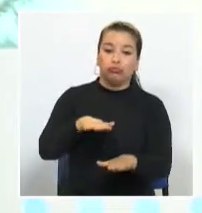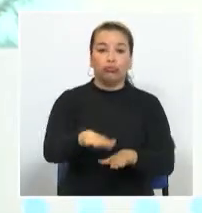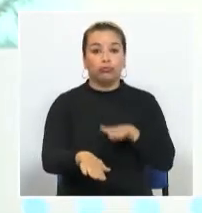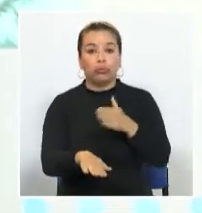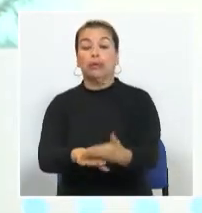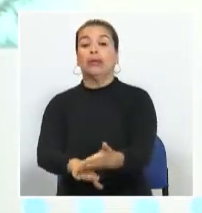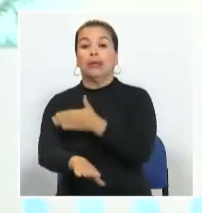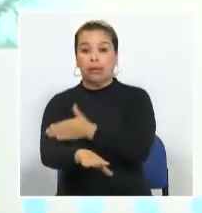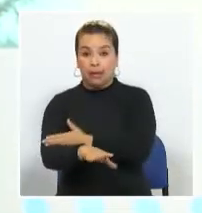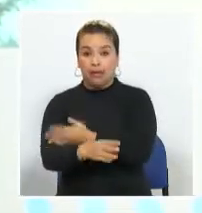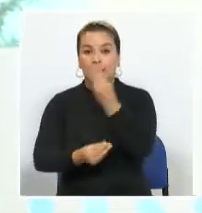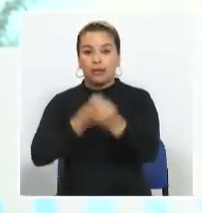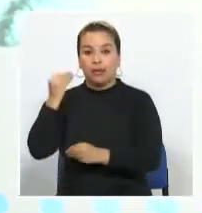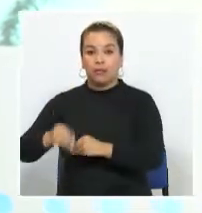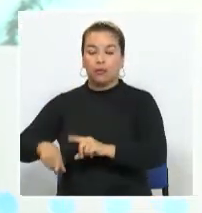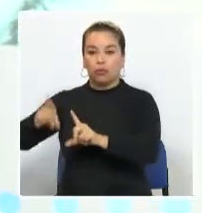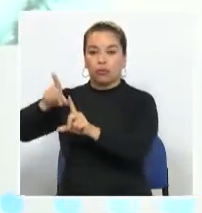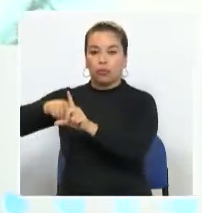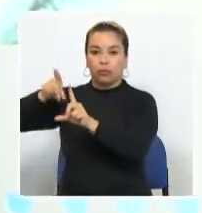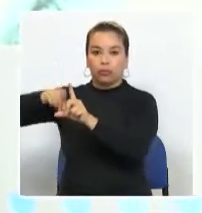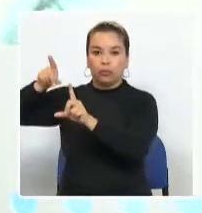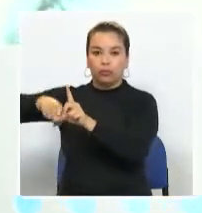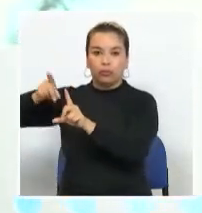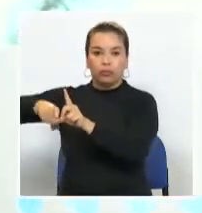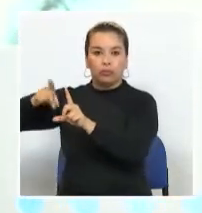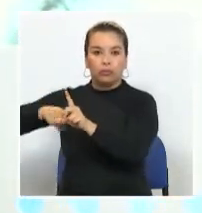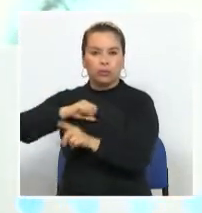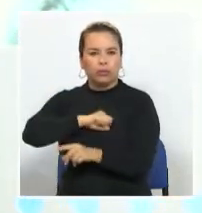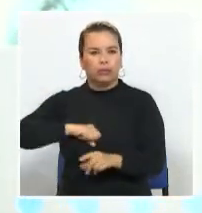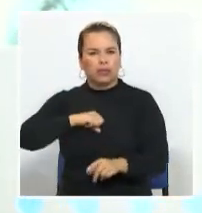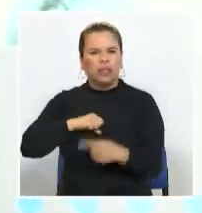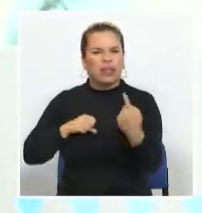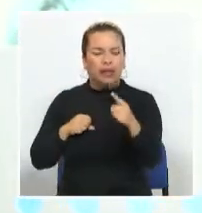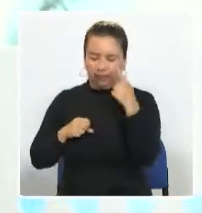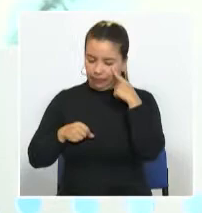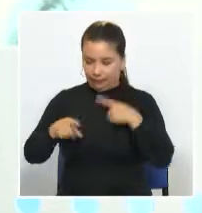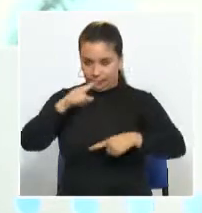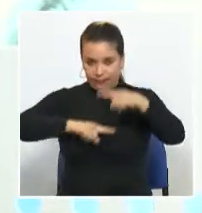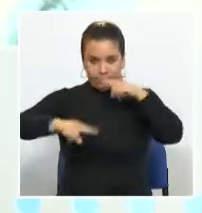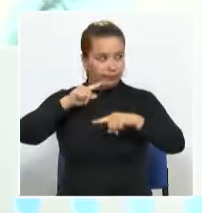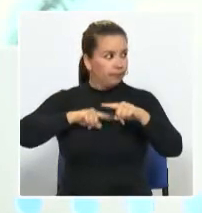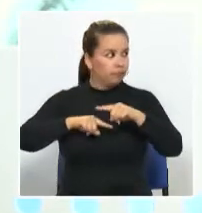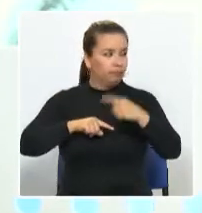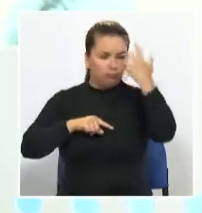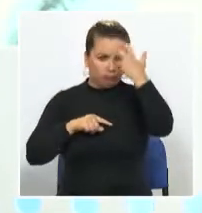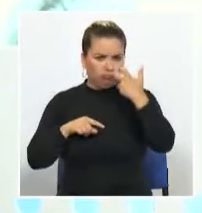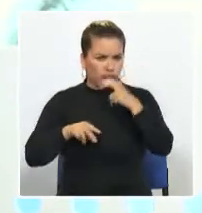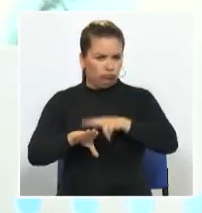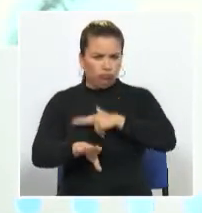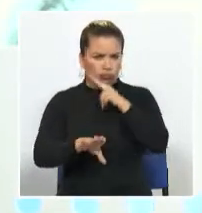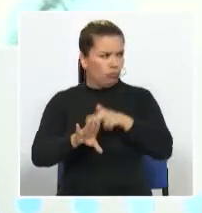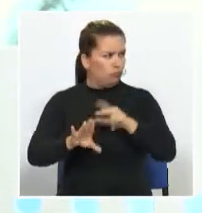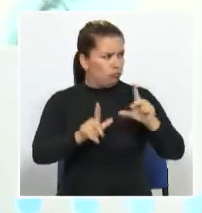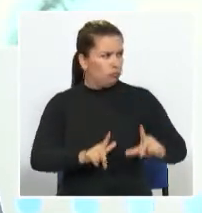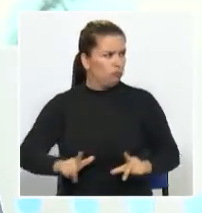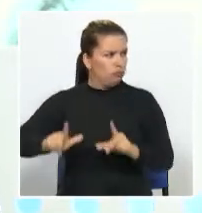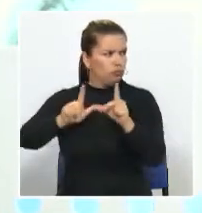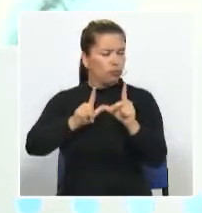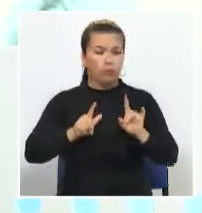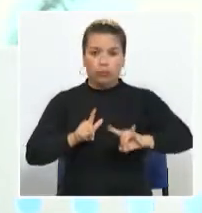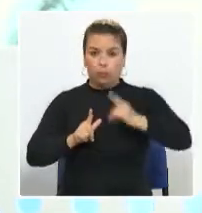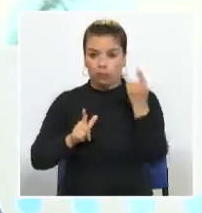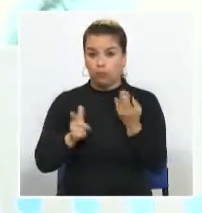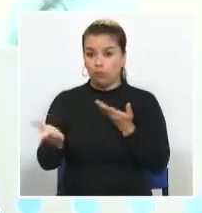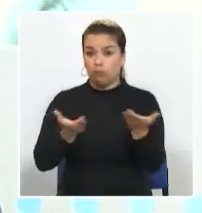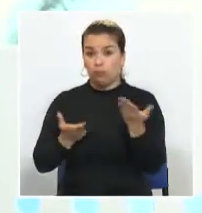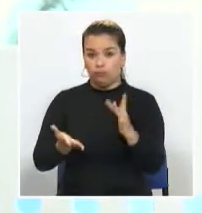ecocardiograma. Es supremamente importante entender bien. El examen normal que nos hacen cuando llegamos a un servicio de urgencias con